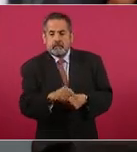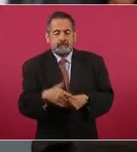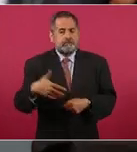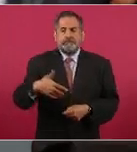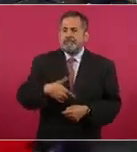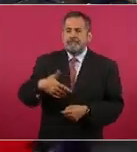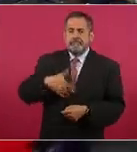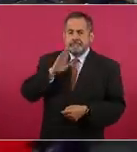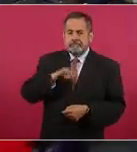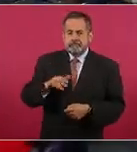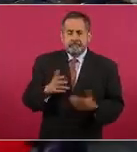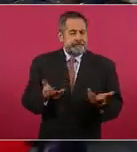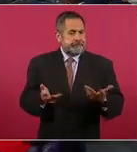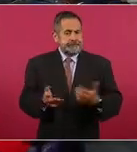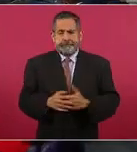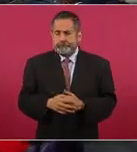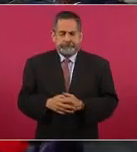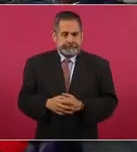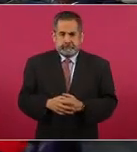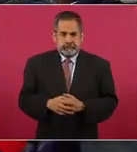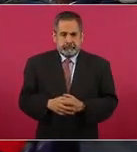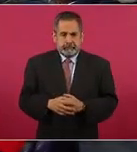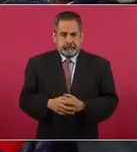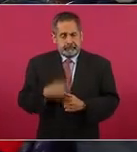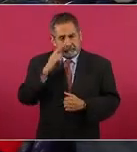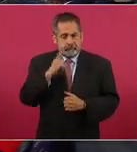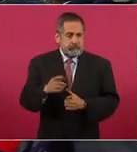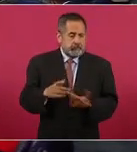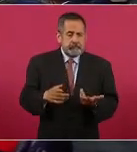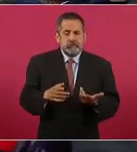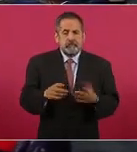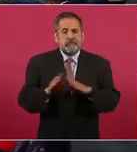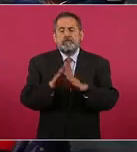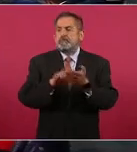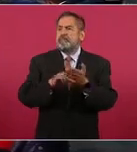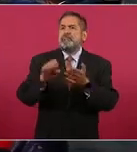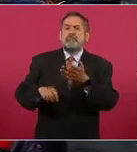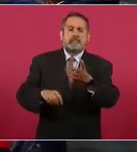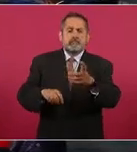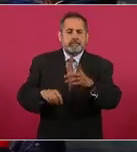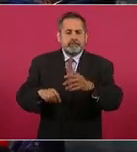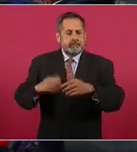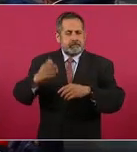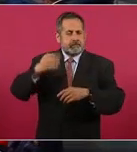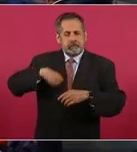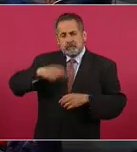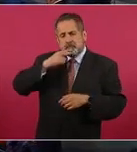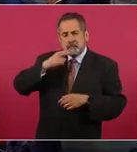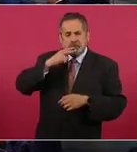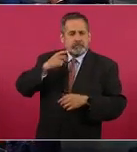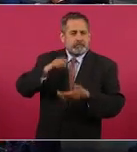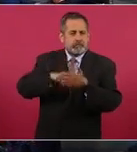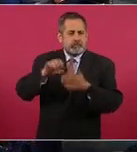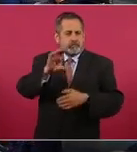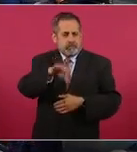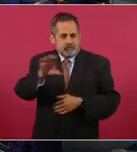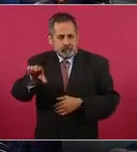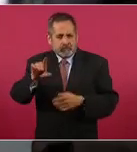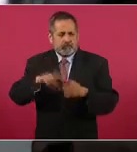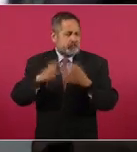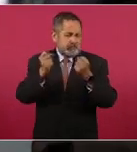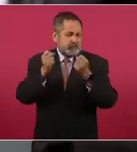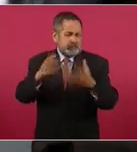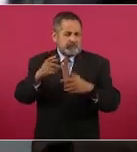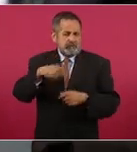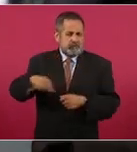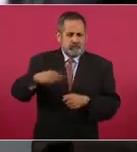gastroenteritis. Vemos que los productos como que consumimos, como las Coca-Colas, como tantos productos